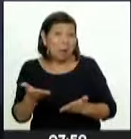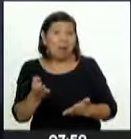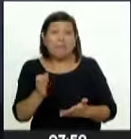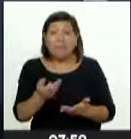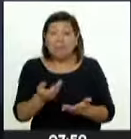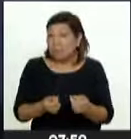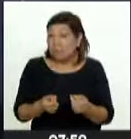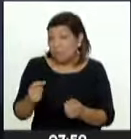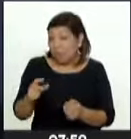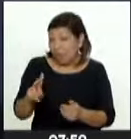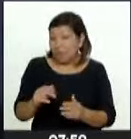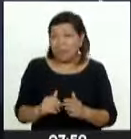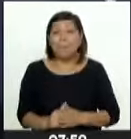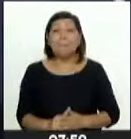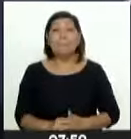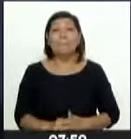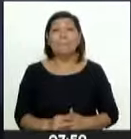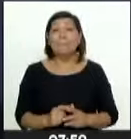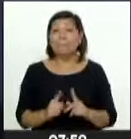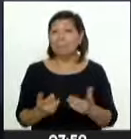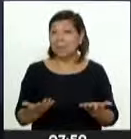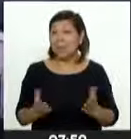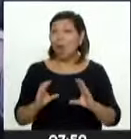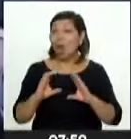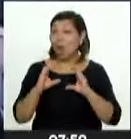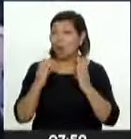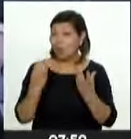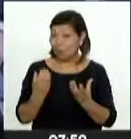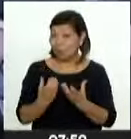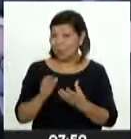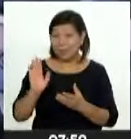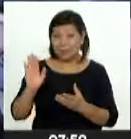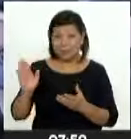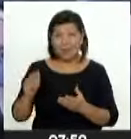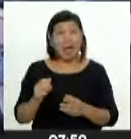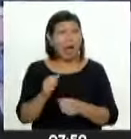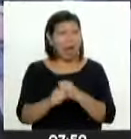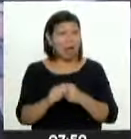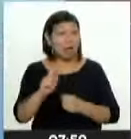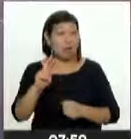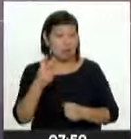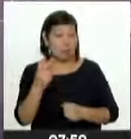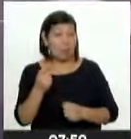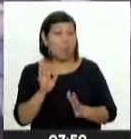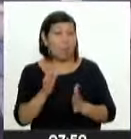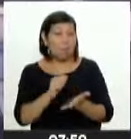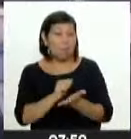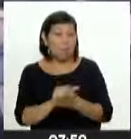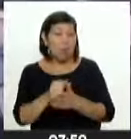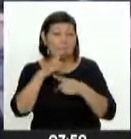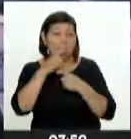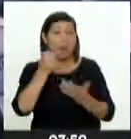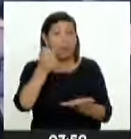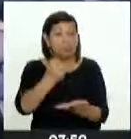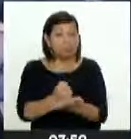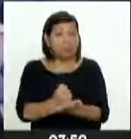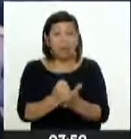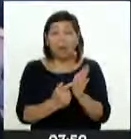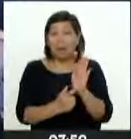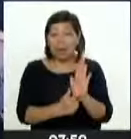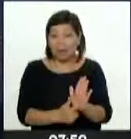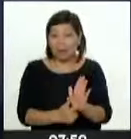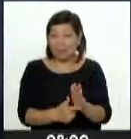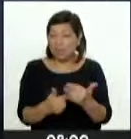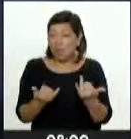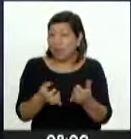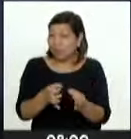hayan tasas demasiado altas. Pero bueno, el Congreso de ese momento, en el 2021, en marzo, publicó esta ley, ¿no? Así que vamos un poco